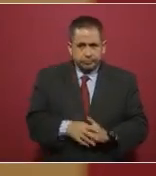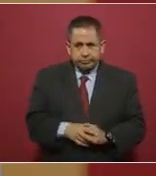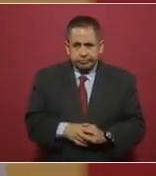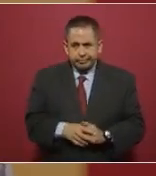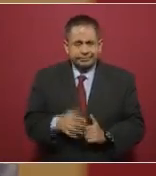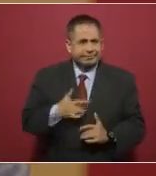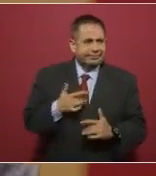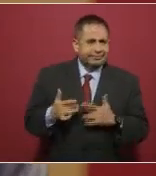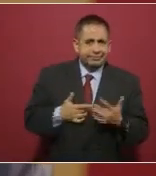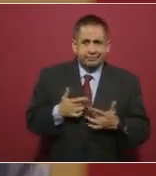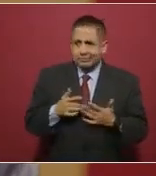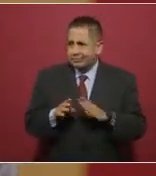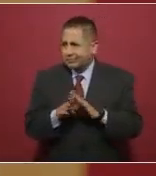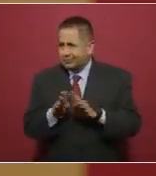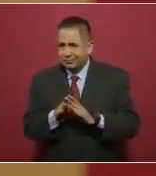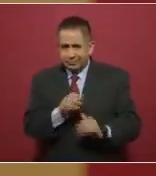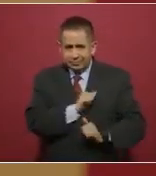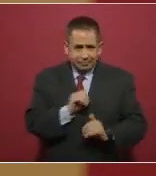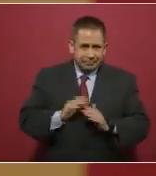inquietud